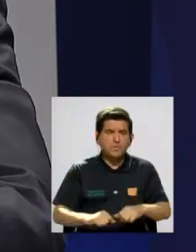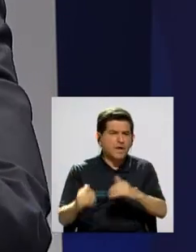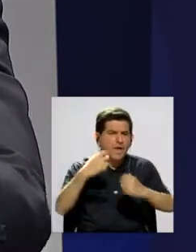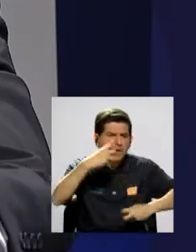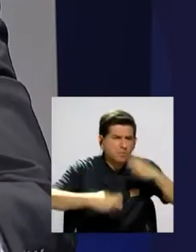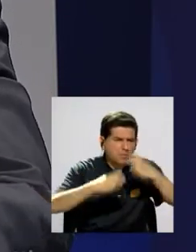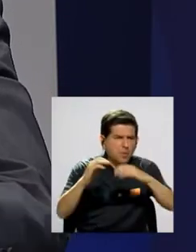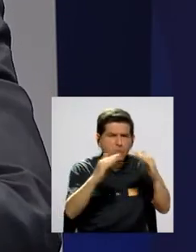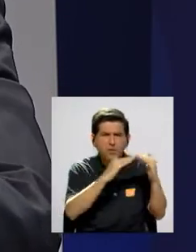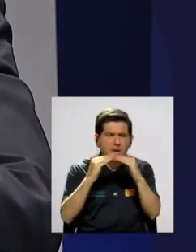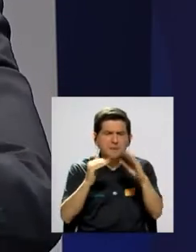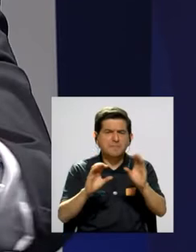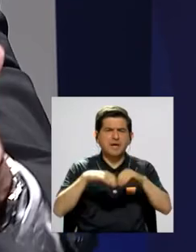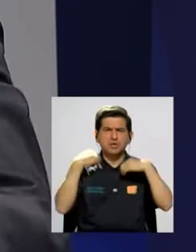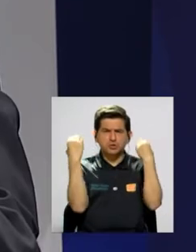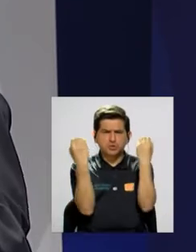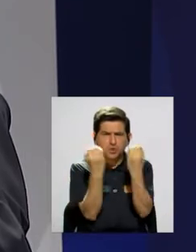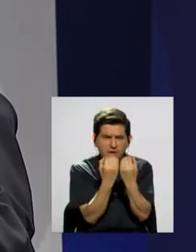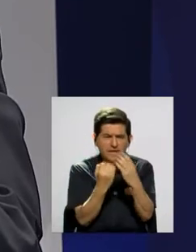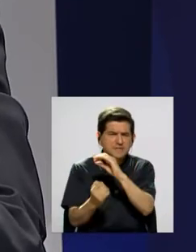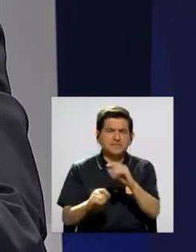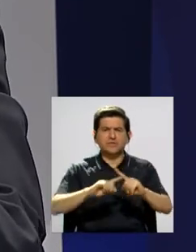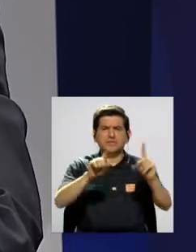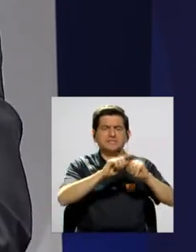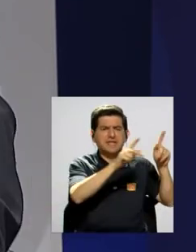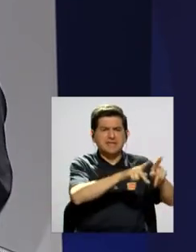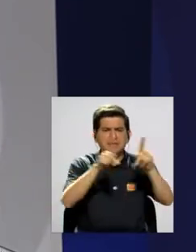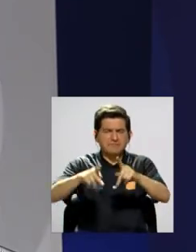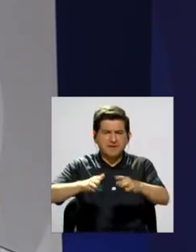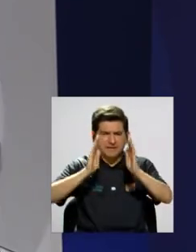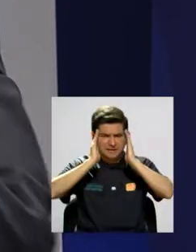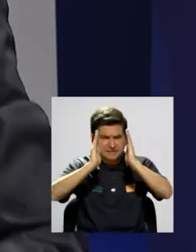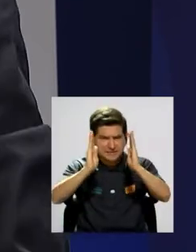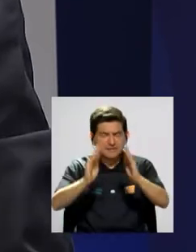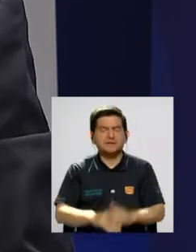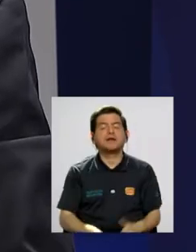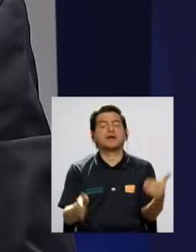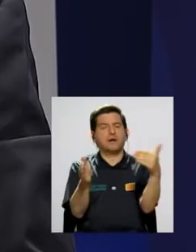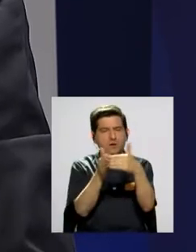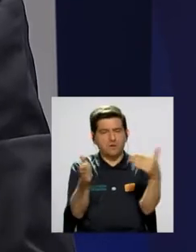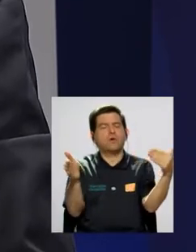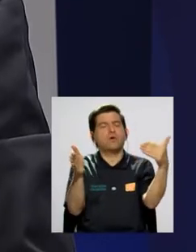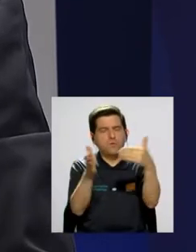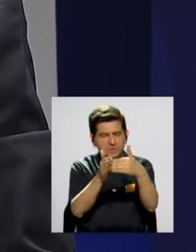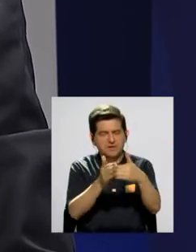comunidades, de las organizaciones, de las ciudadanías, y que vuelva a